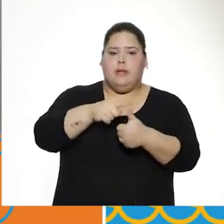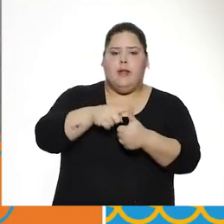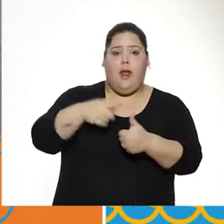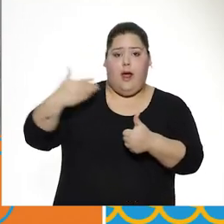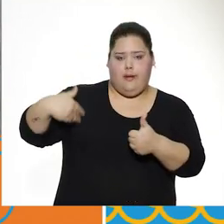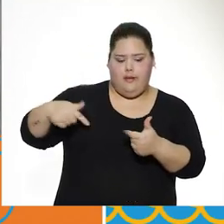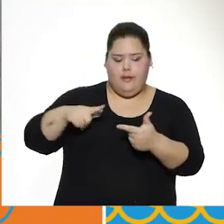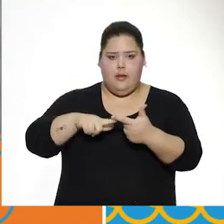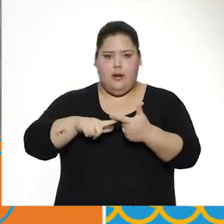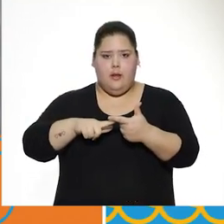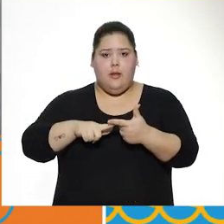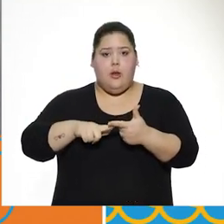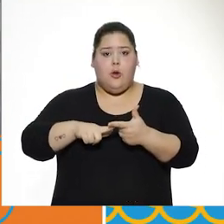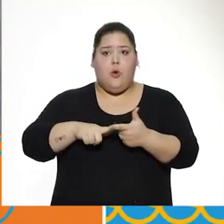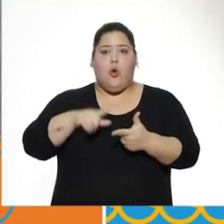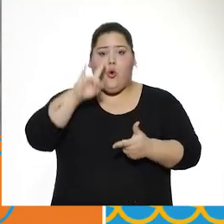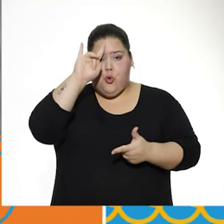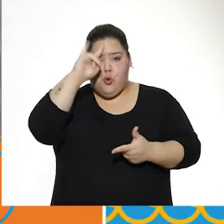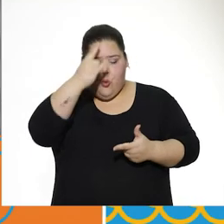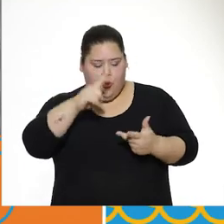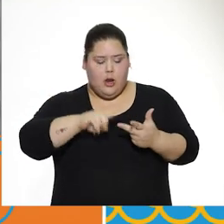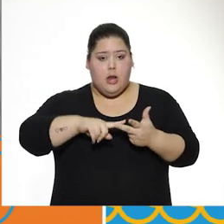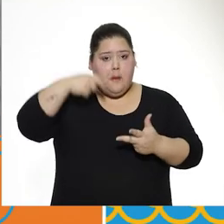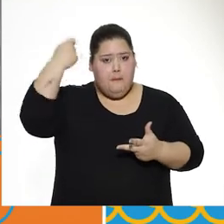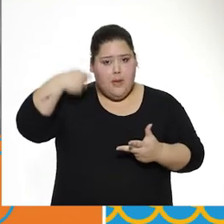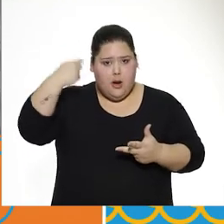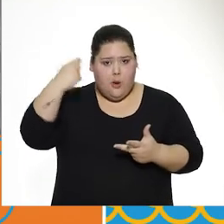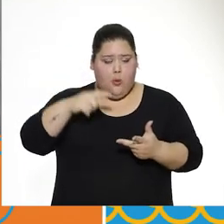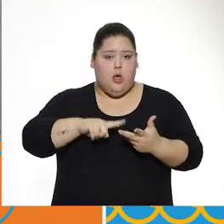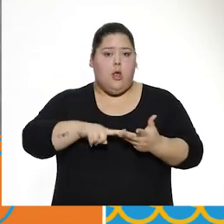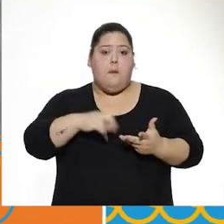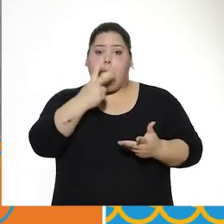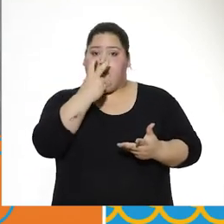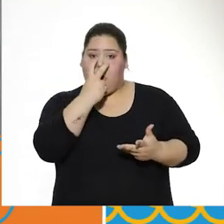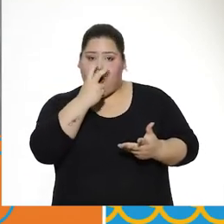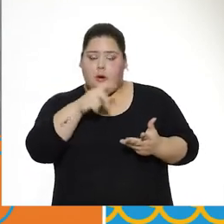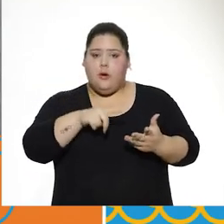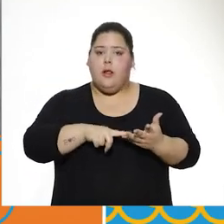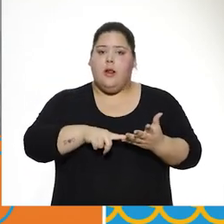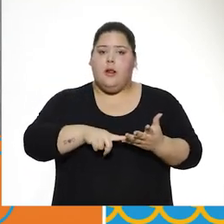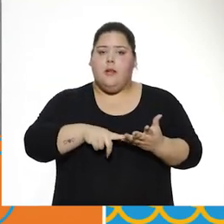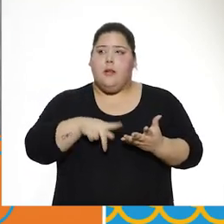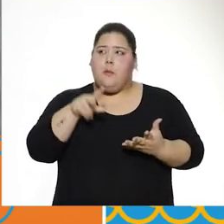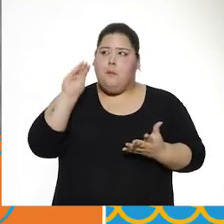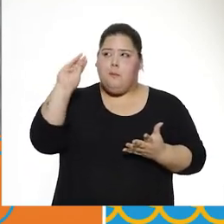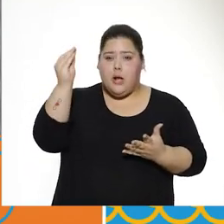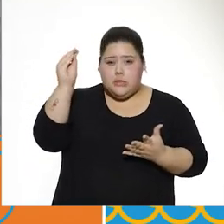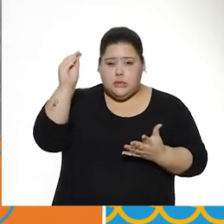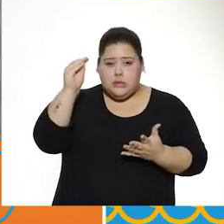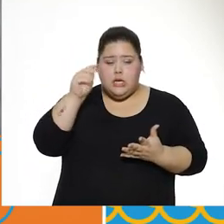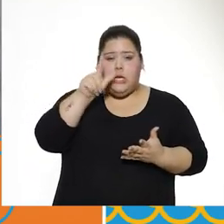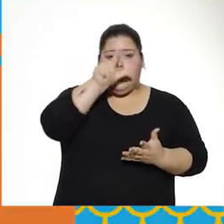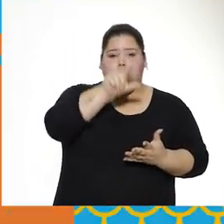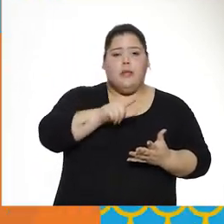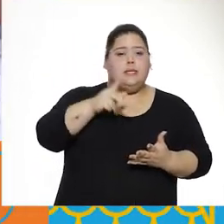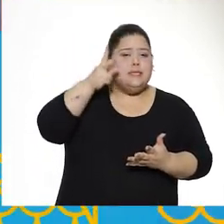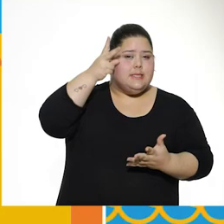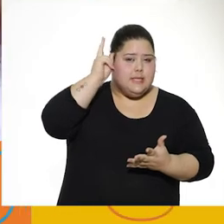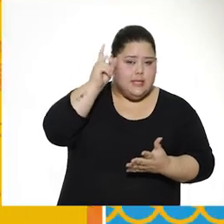por Argentina, Uruguay, Paraguay, Bolivia, parte de Brasil y